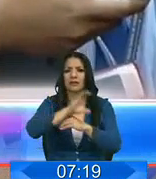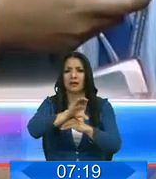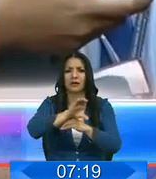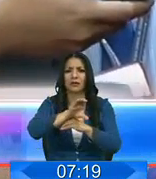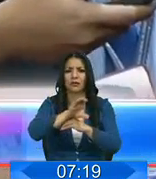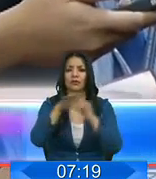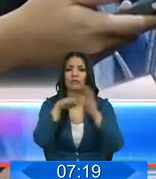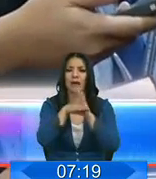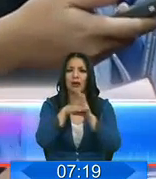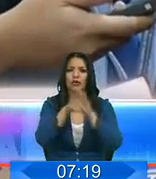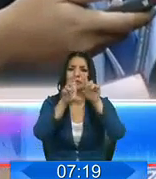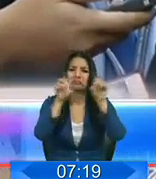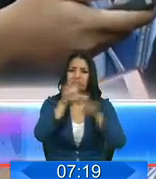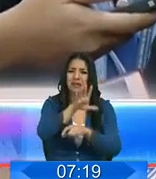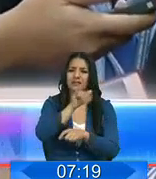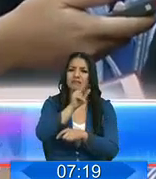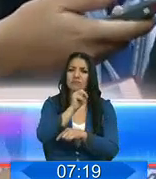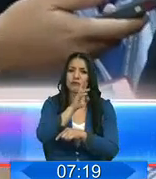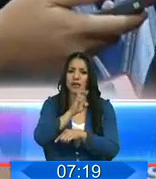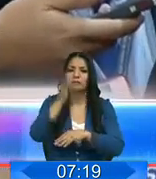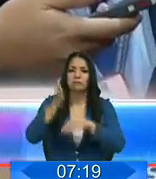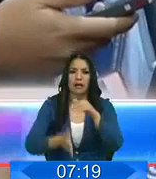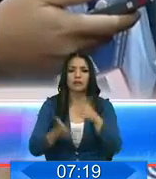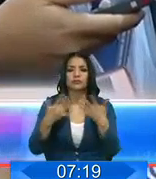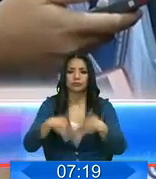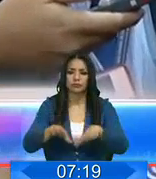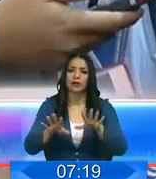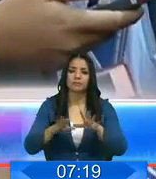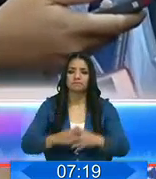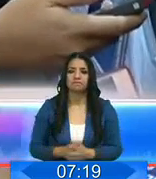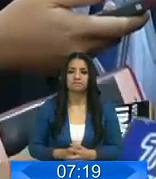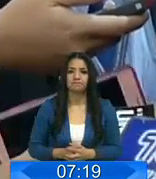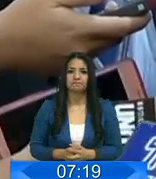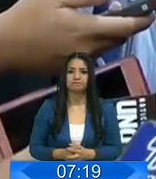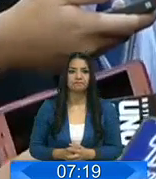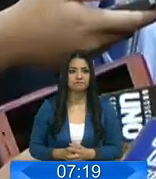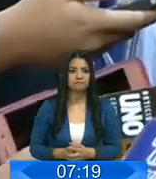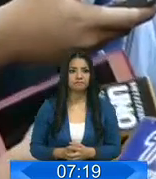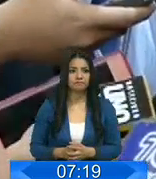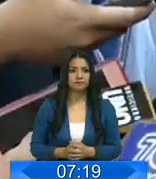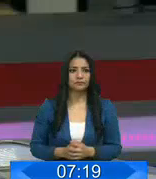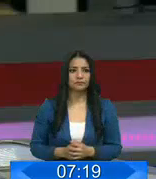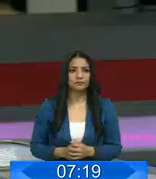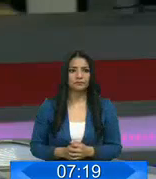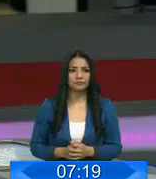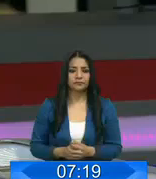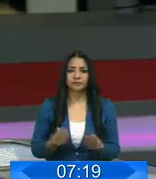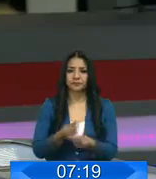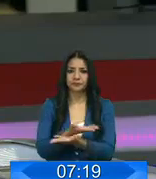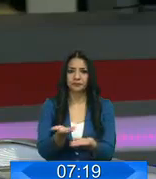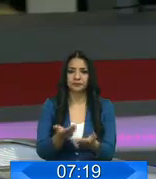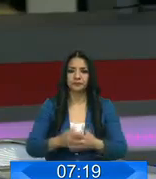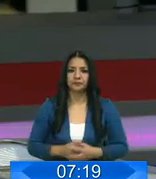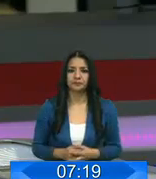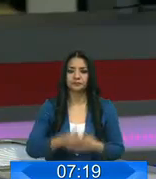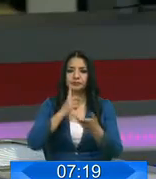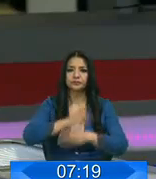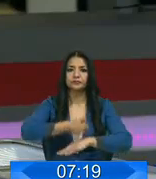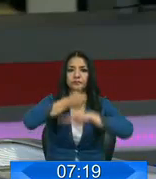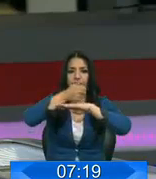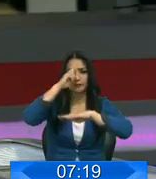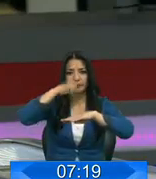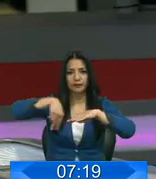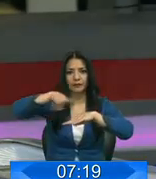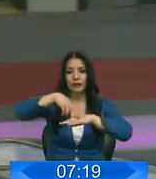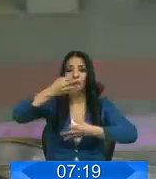cuentas de inmobiliar, el cual cuyo plazo se encuentra ya discurriendo desde este momento. Es tiempo de contarles que el Tribunal de la Corte Nacional